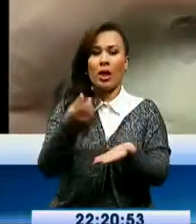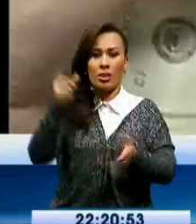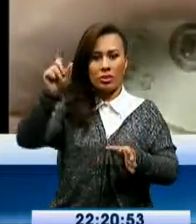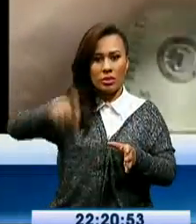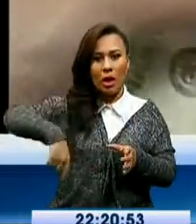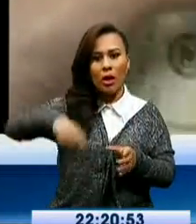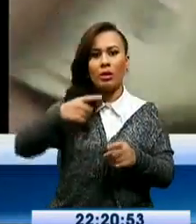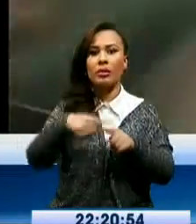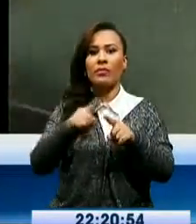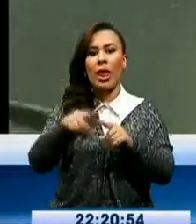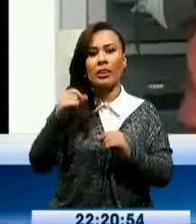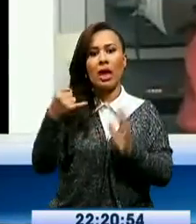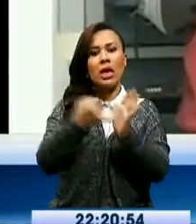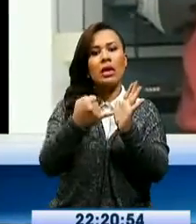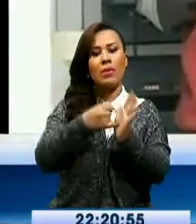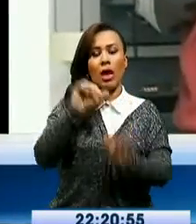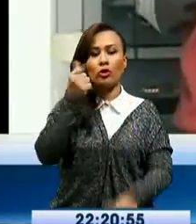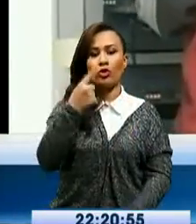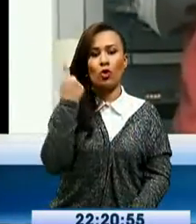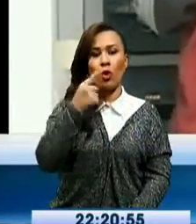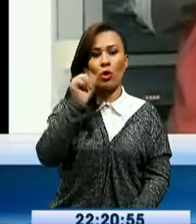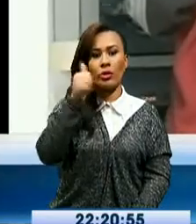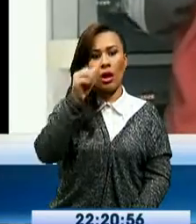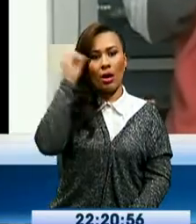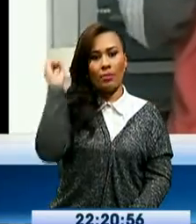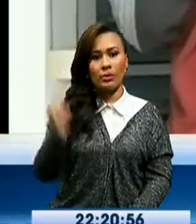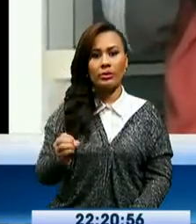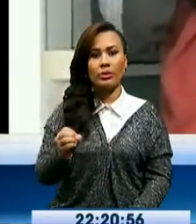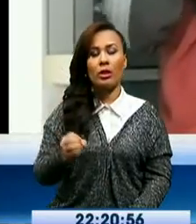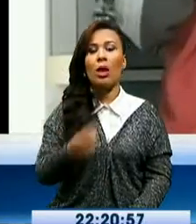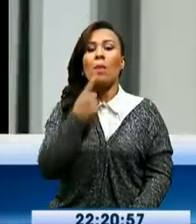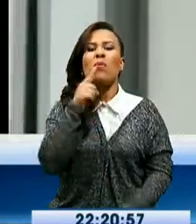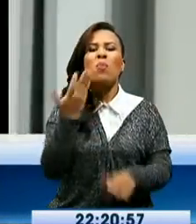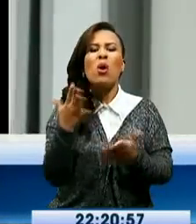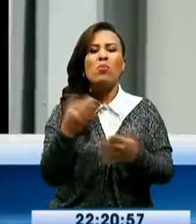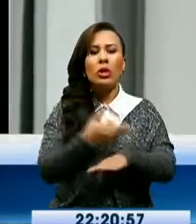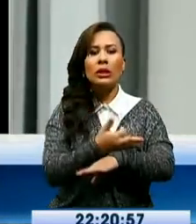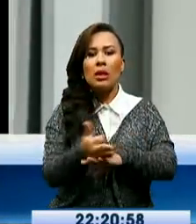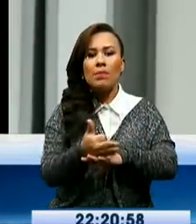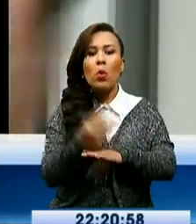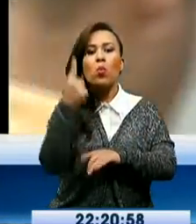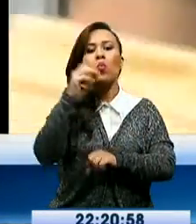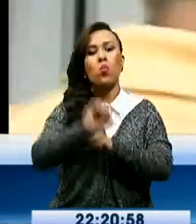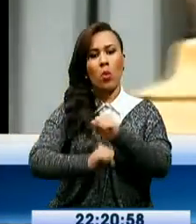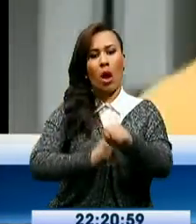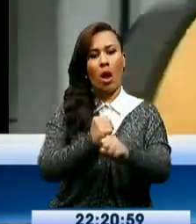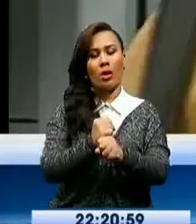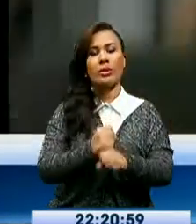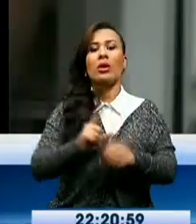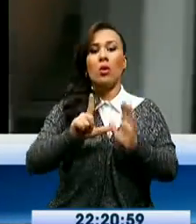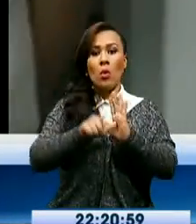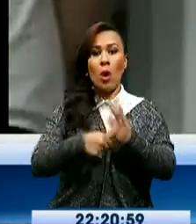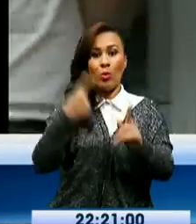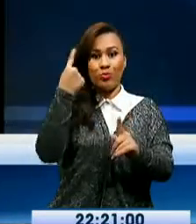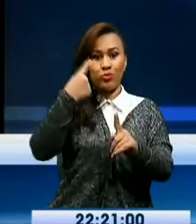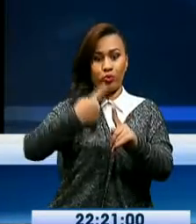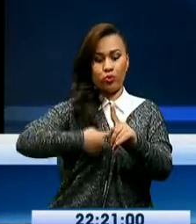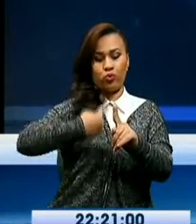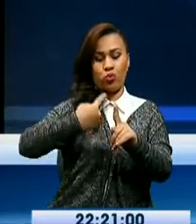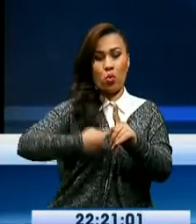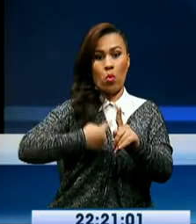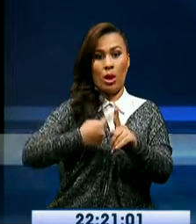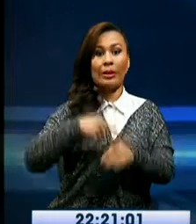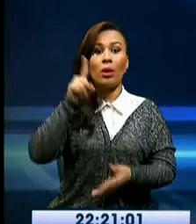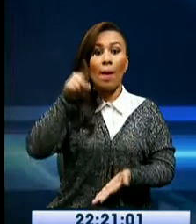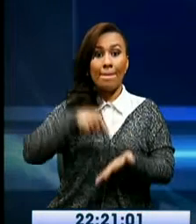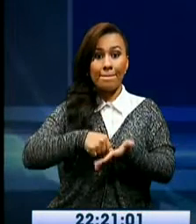pagarán 10% de IVA. Esta medida se implementará por un lapso de un año. La segunda es la contribución con el salario. Quienes ganen más de